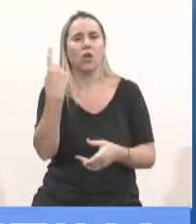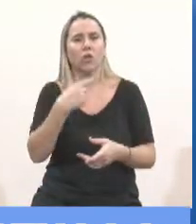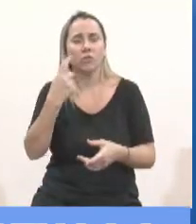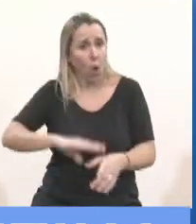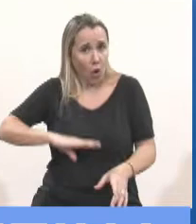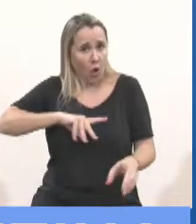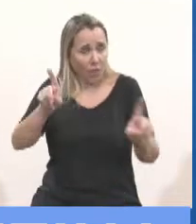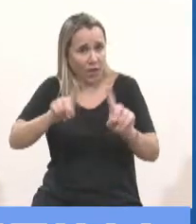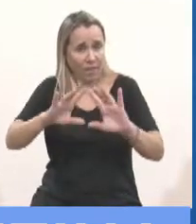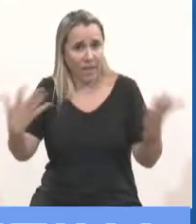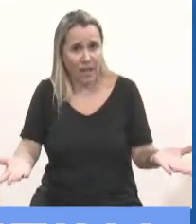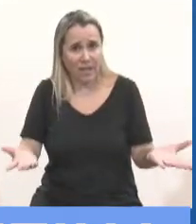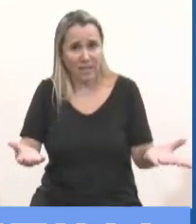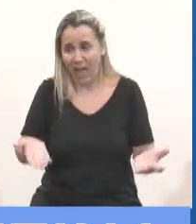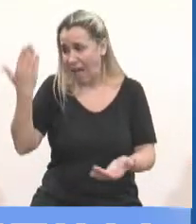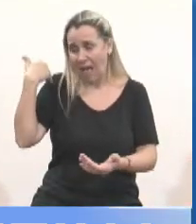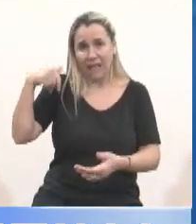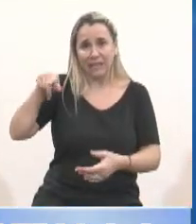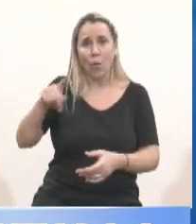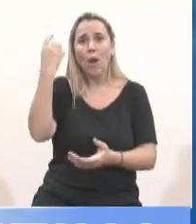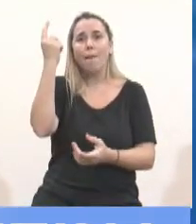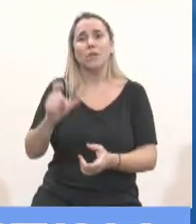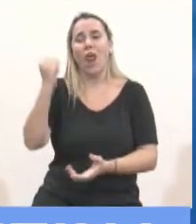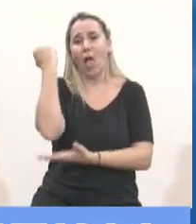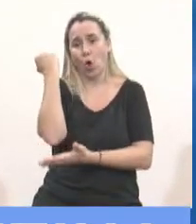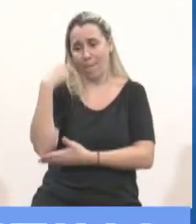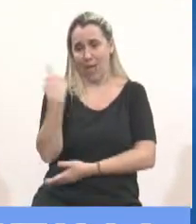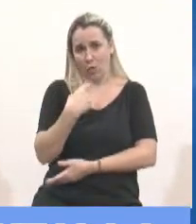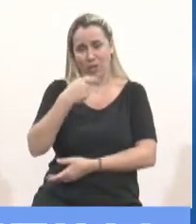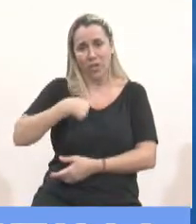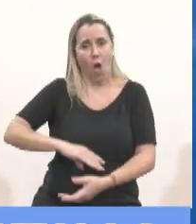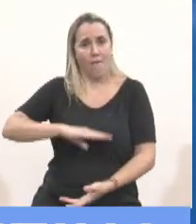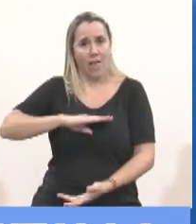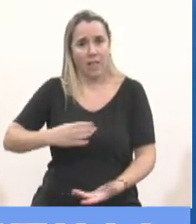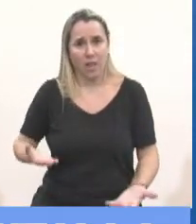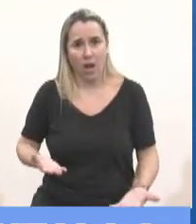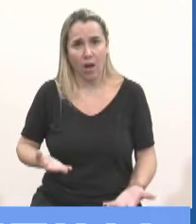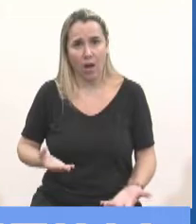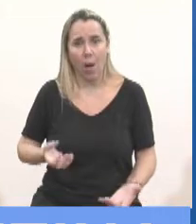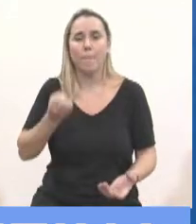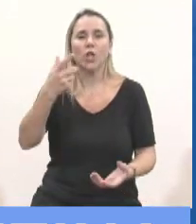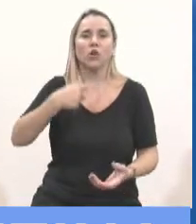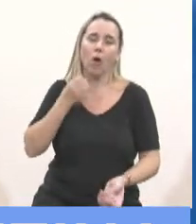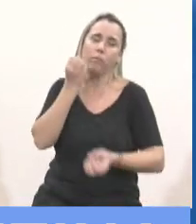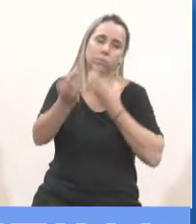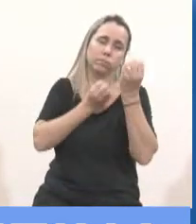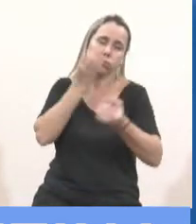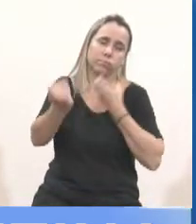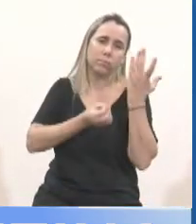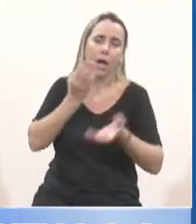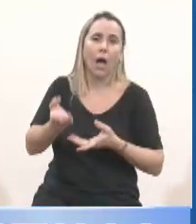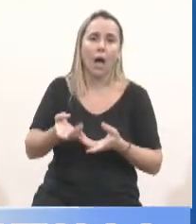que ofenderse. La otra vez se ofendió un economista nuestro por mis declaraciones, porque yo hablo